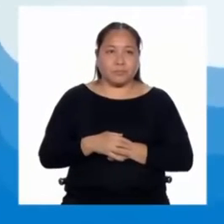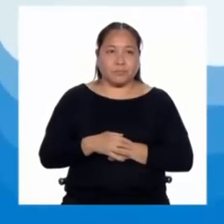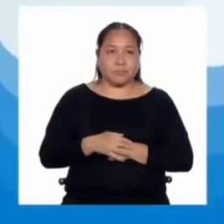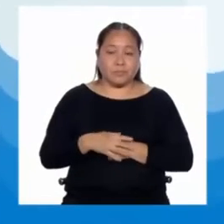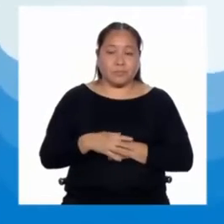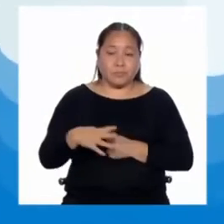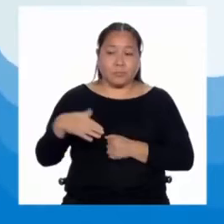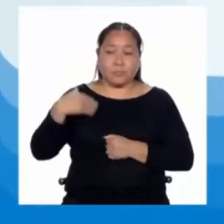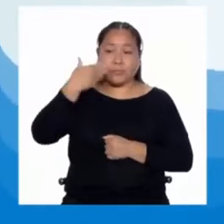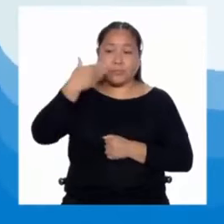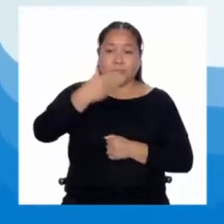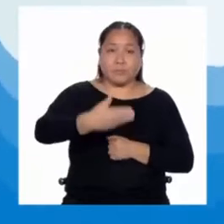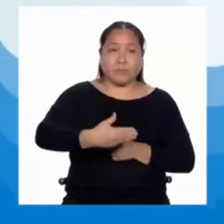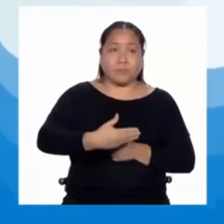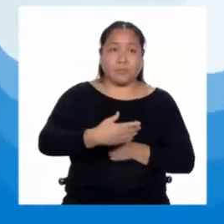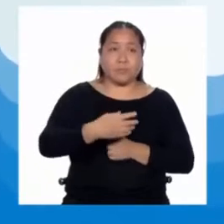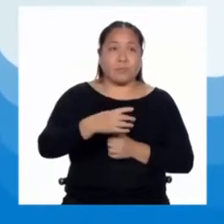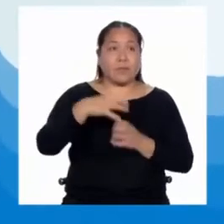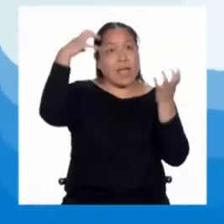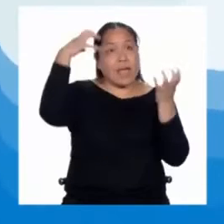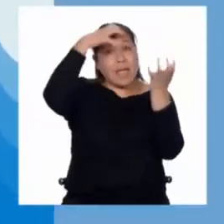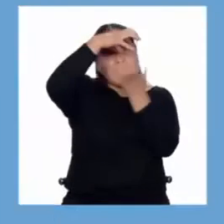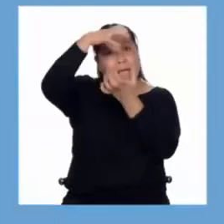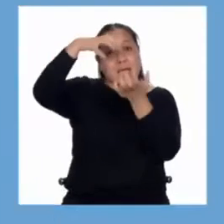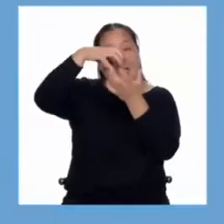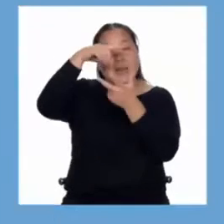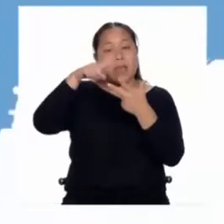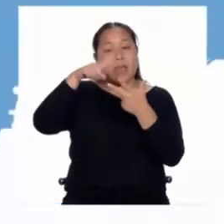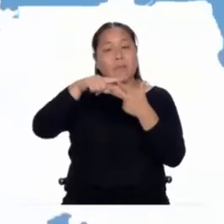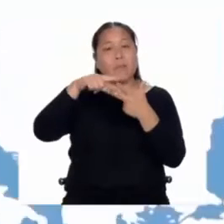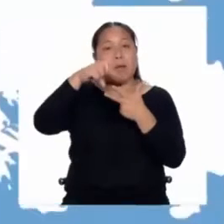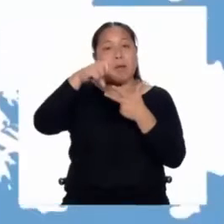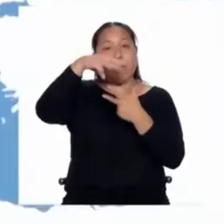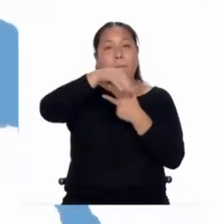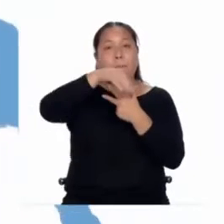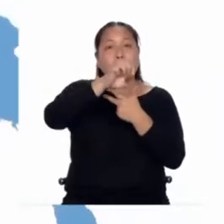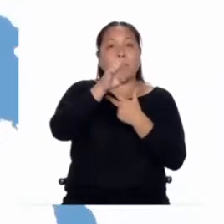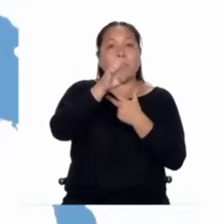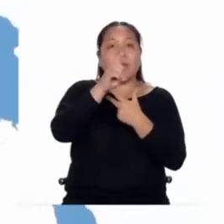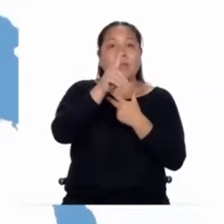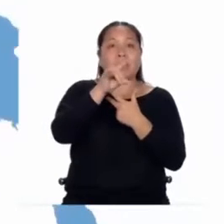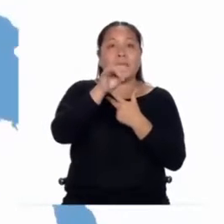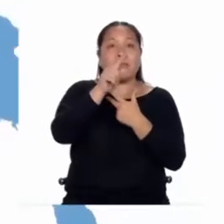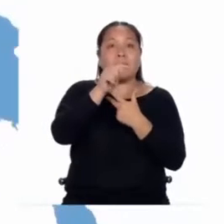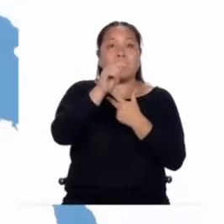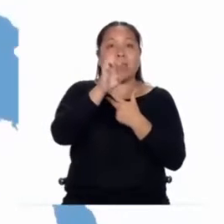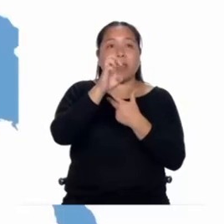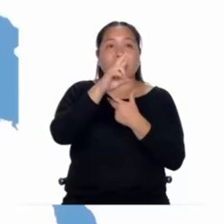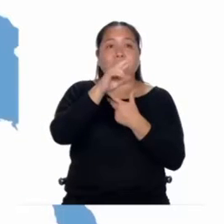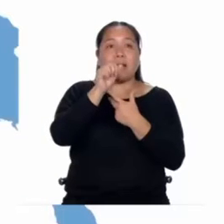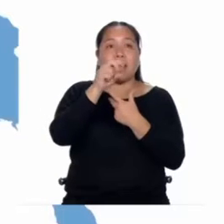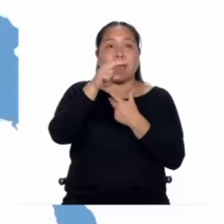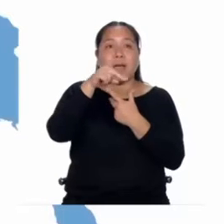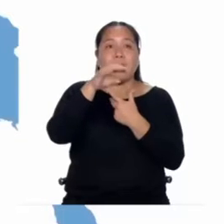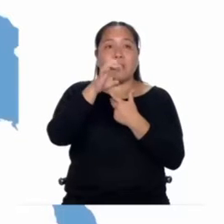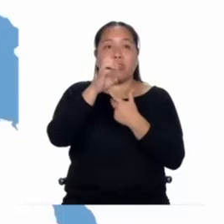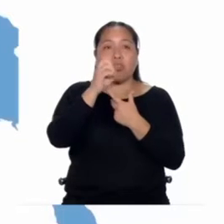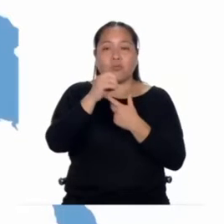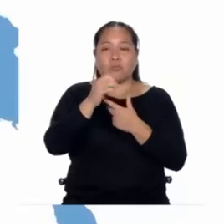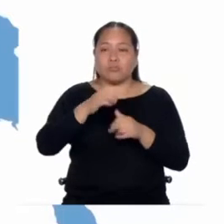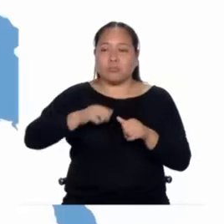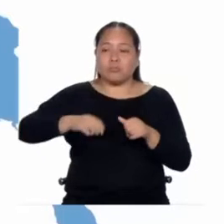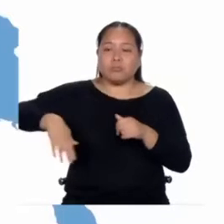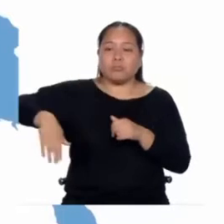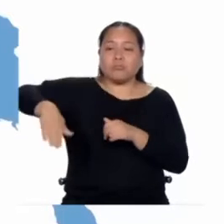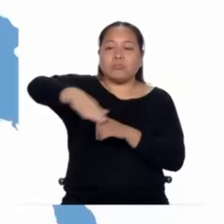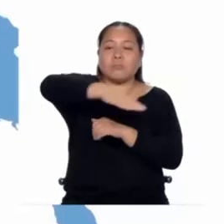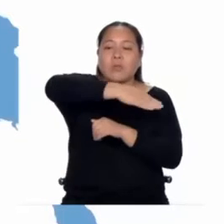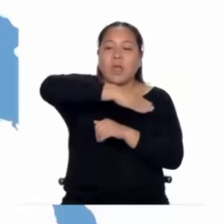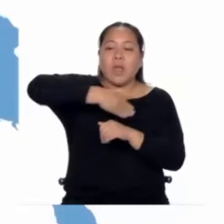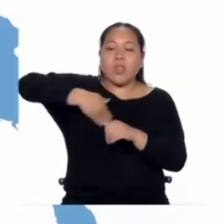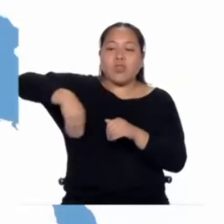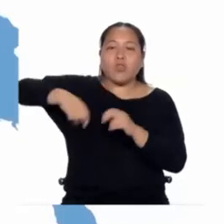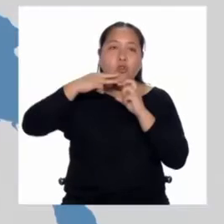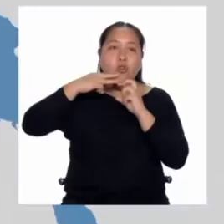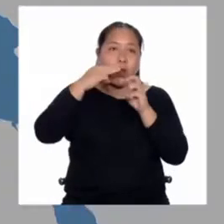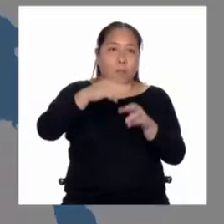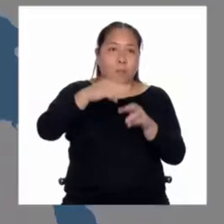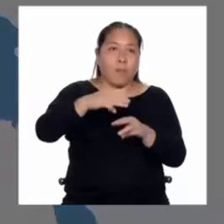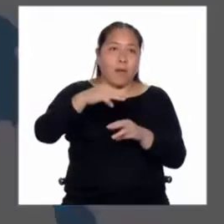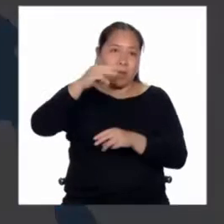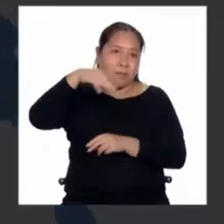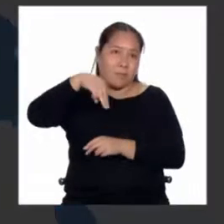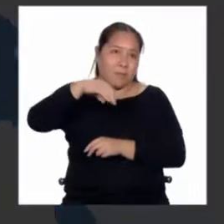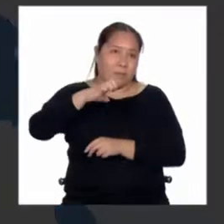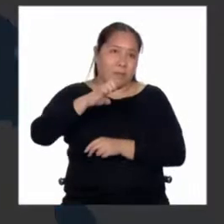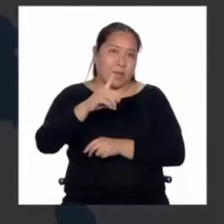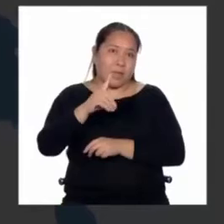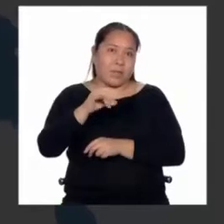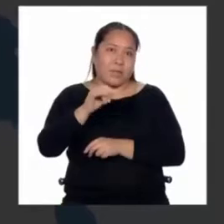Ahora pasaremos a hablar del clima mediterráneo. Este se extiende principalmente en torno al mar de su mismo nombre. En